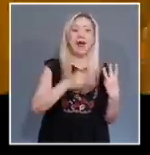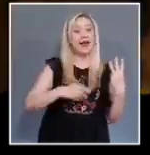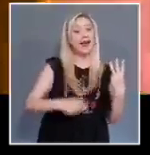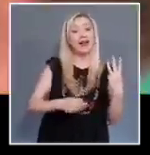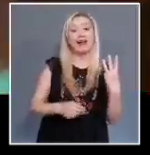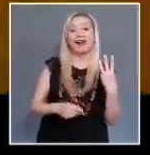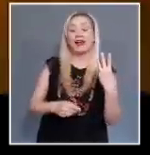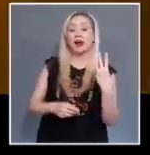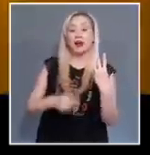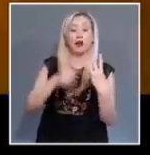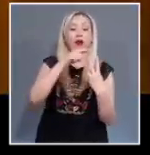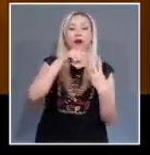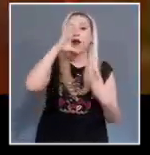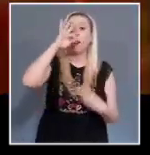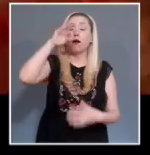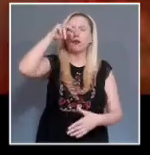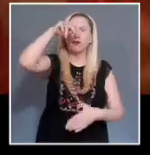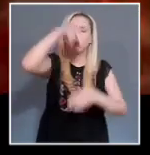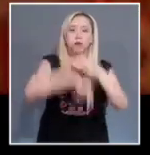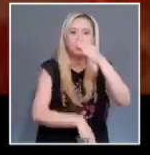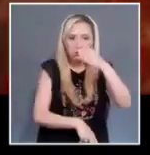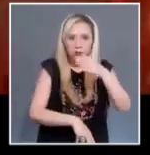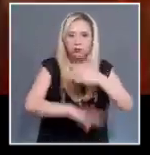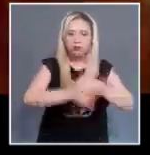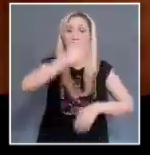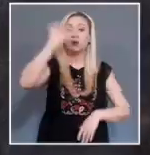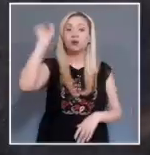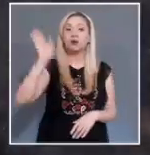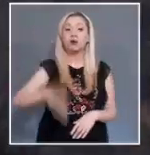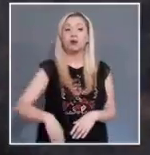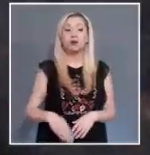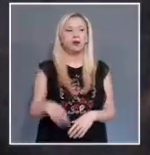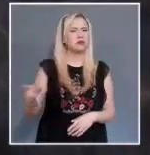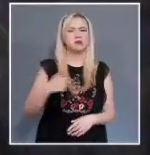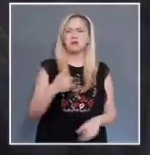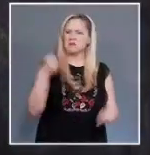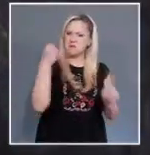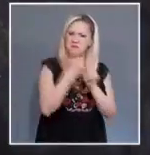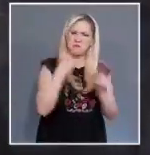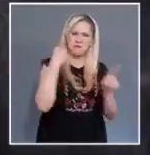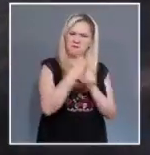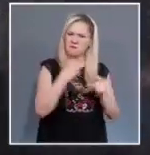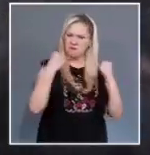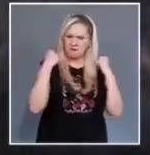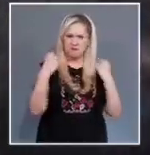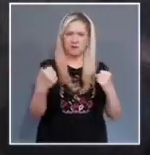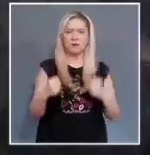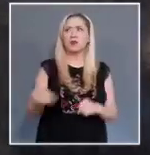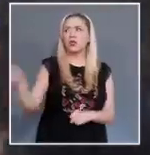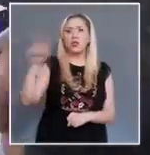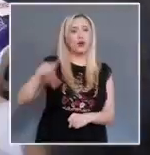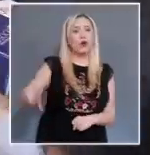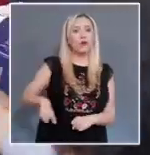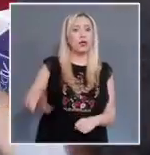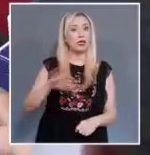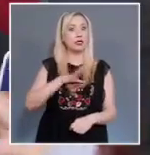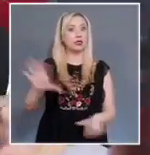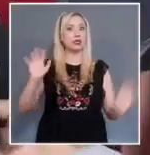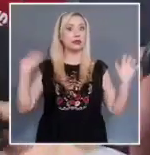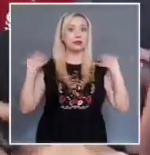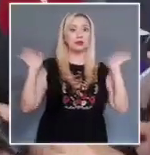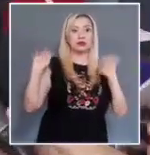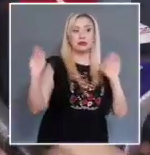vida, señaló que no se detendrá hasta que se haga justicia. Al Estado no le conviene y a ciertas empresas o ciertas personas no